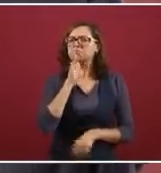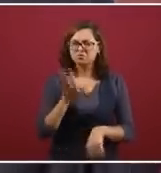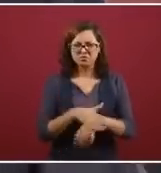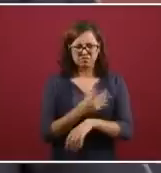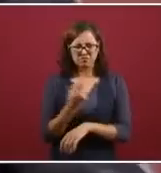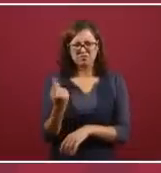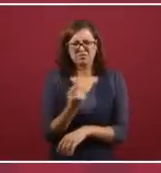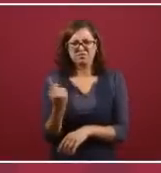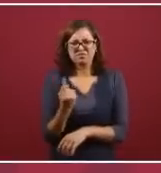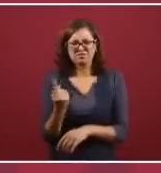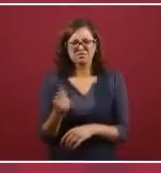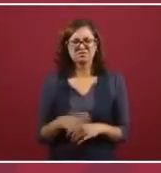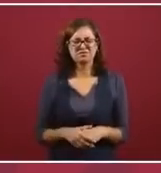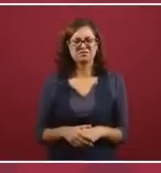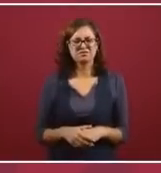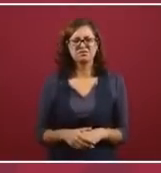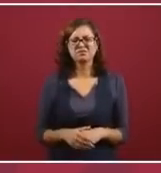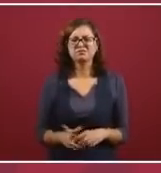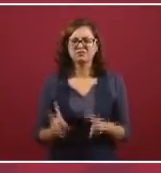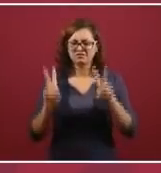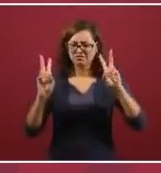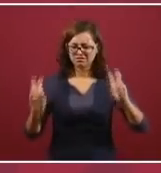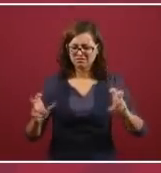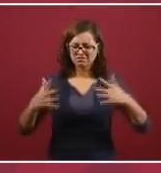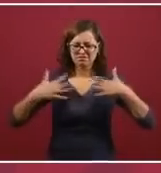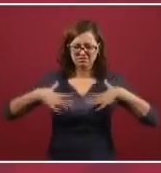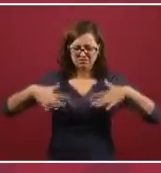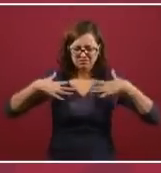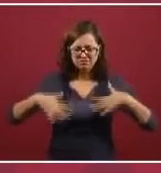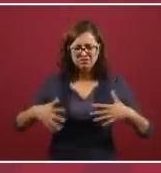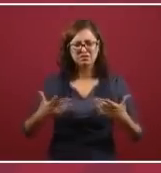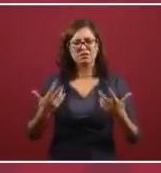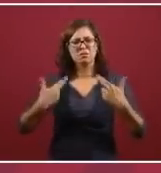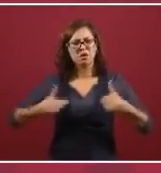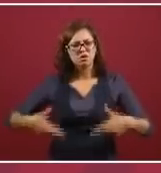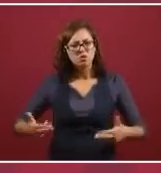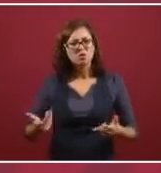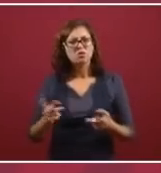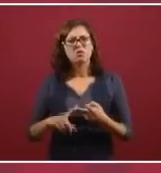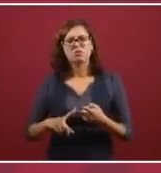lo que tiene que ver con uniformes, lo que tiene que ver